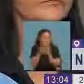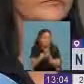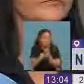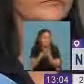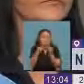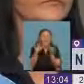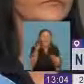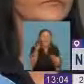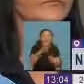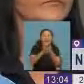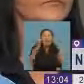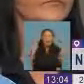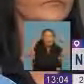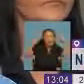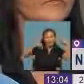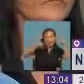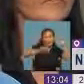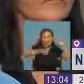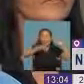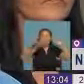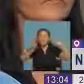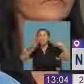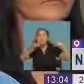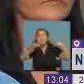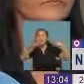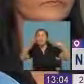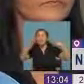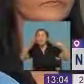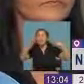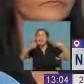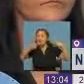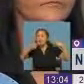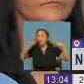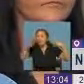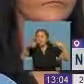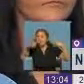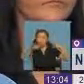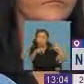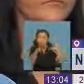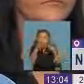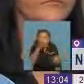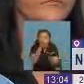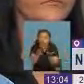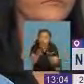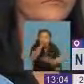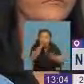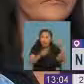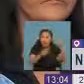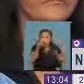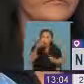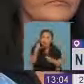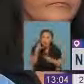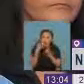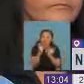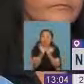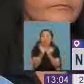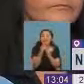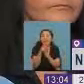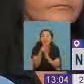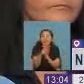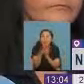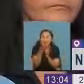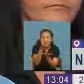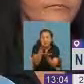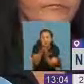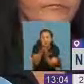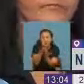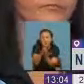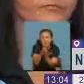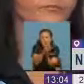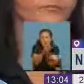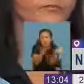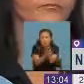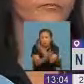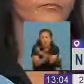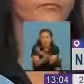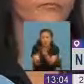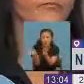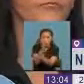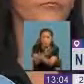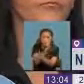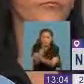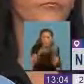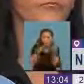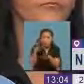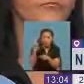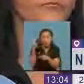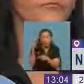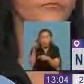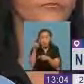de la Quiaca-Villazón, y todo lo que tiene que ver con la población argentina residente o en tránsito en el departamento de Potosí,